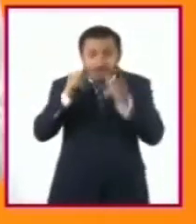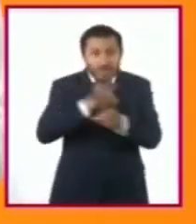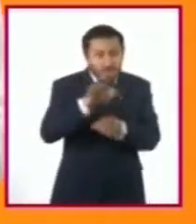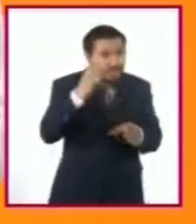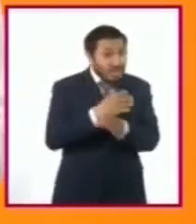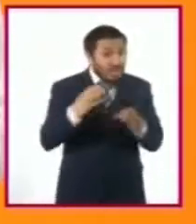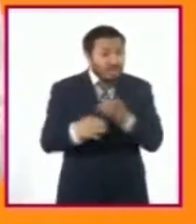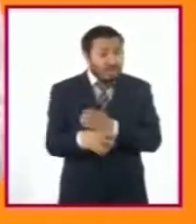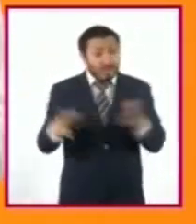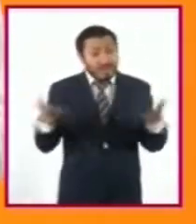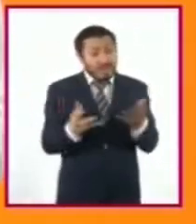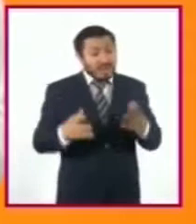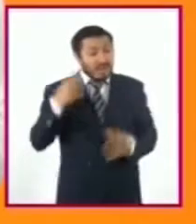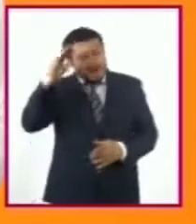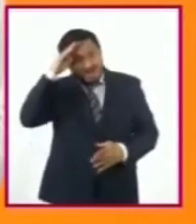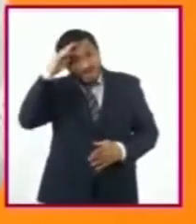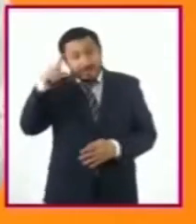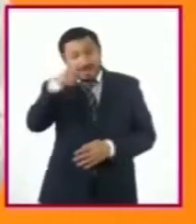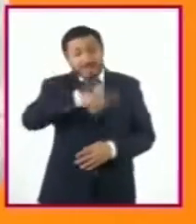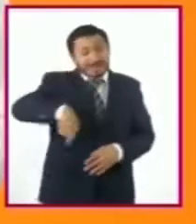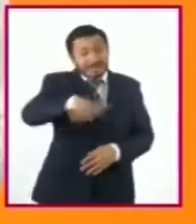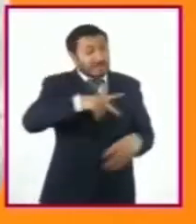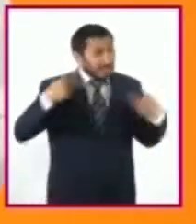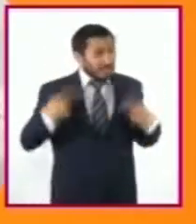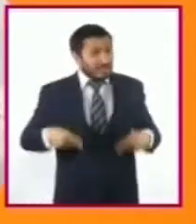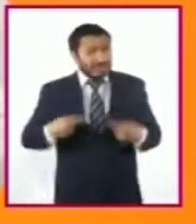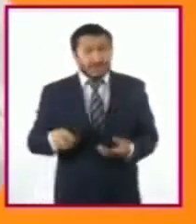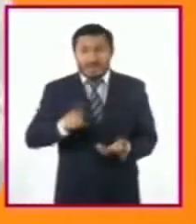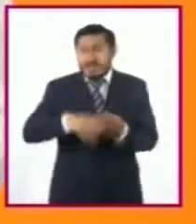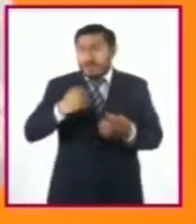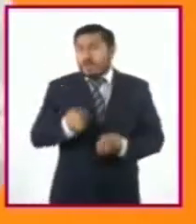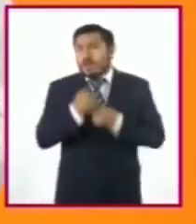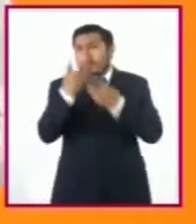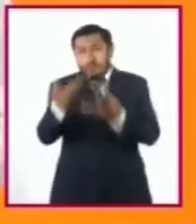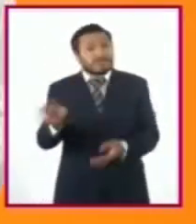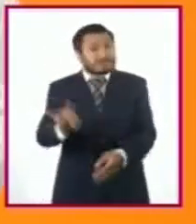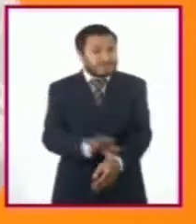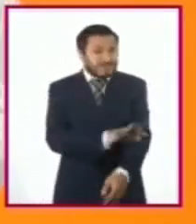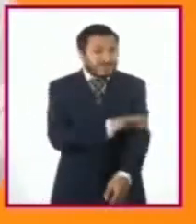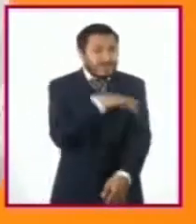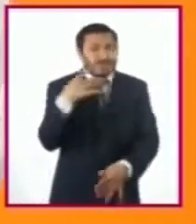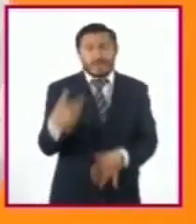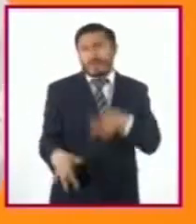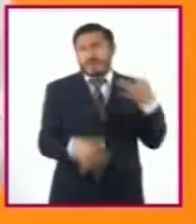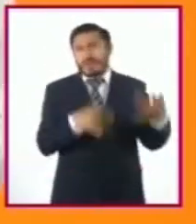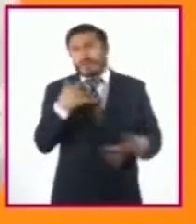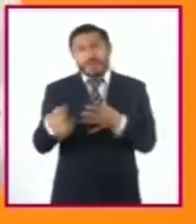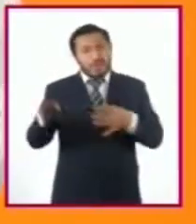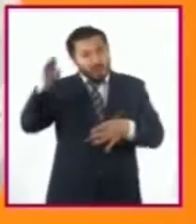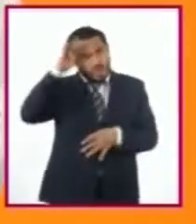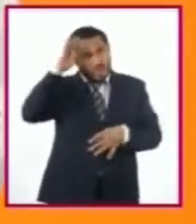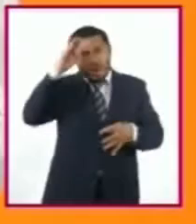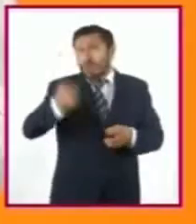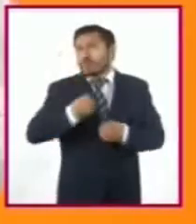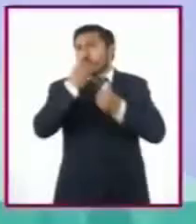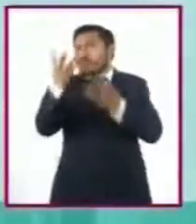pensaban los humanos. En sus poemas expresan las emociones, los sentimientos y los pensamientos del